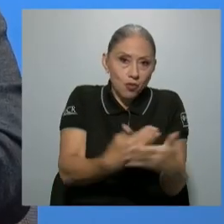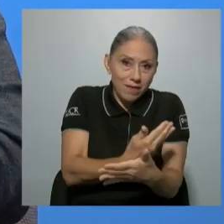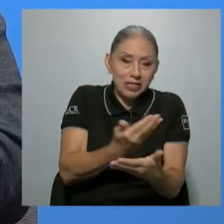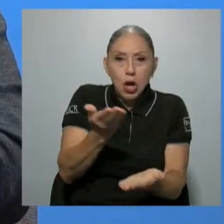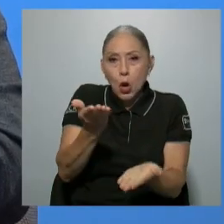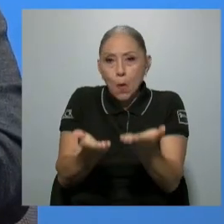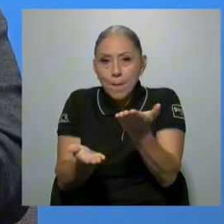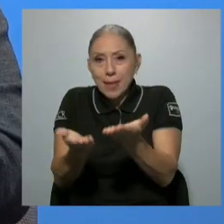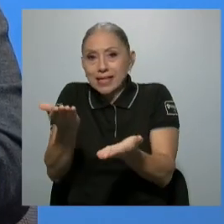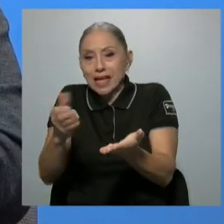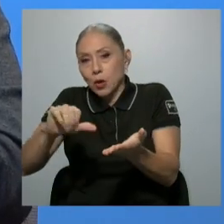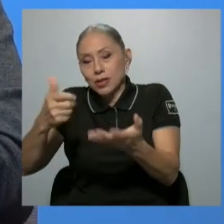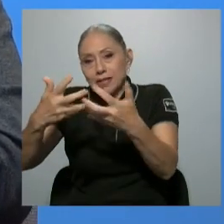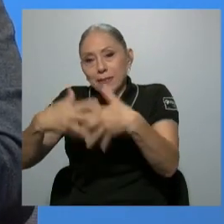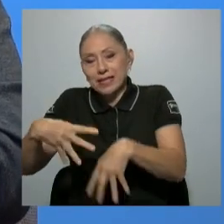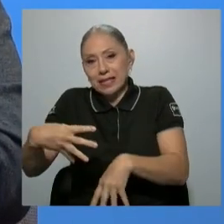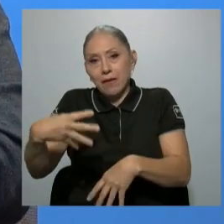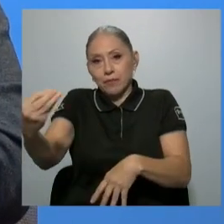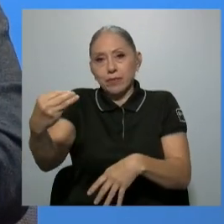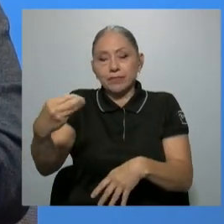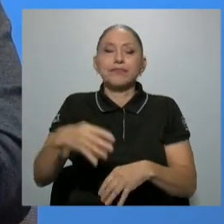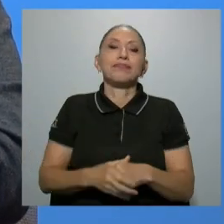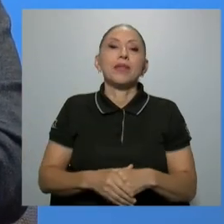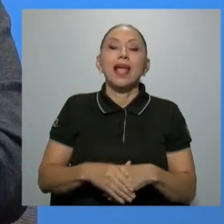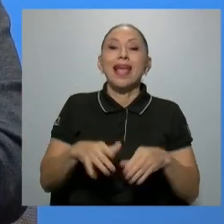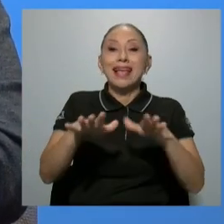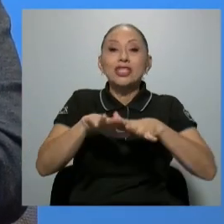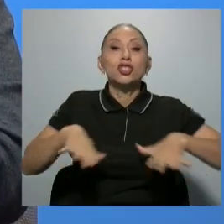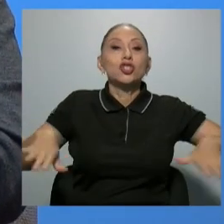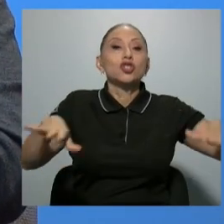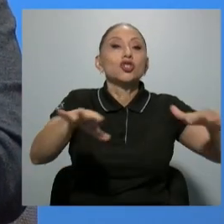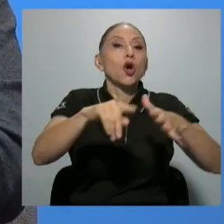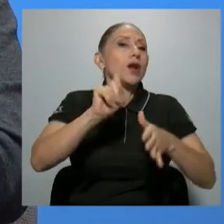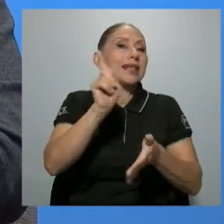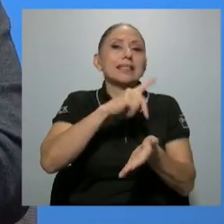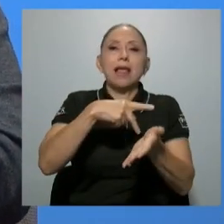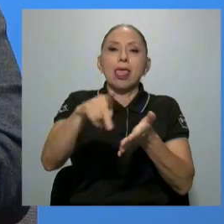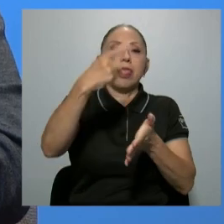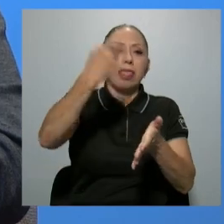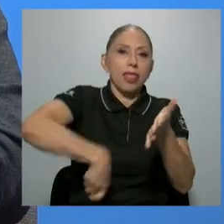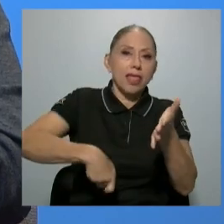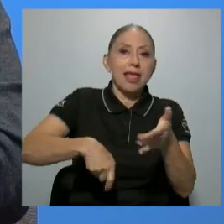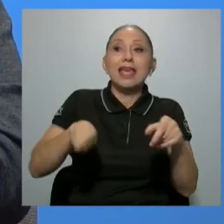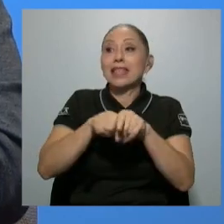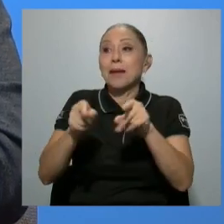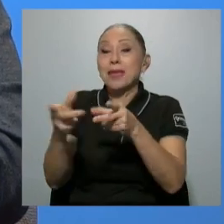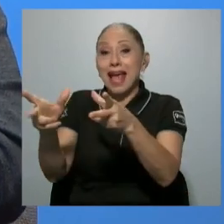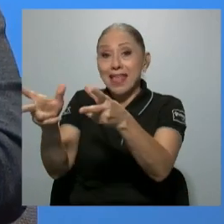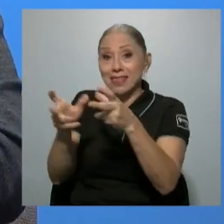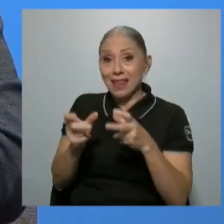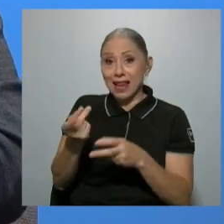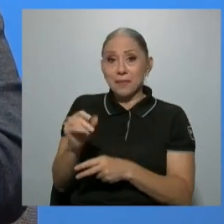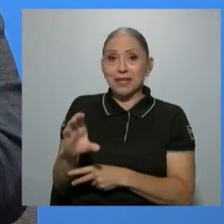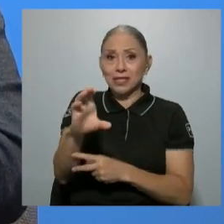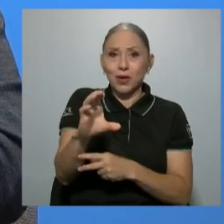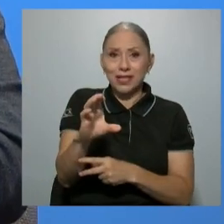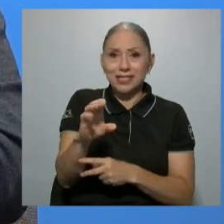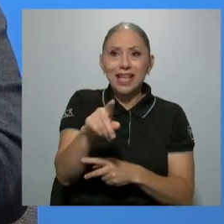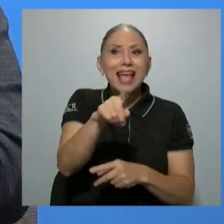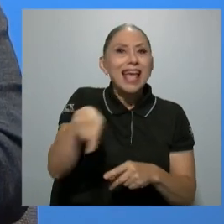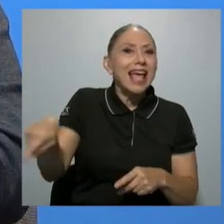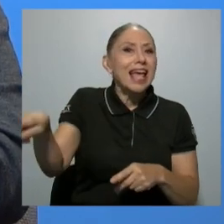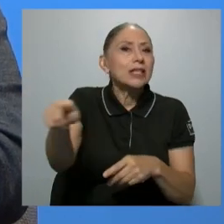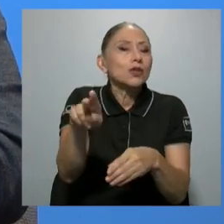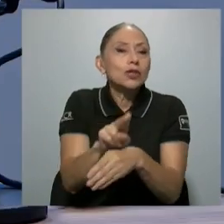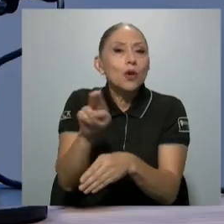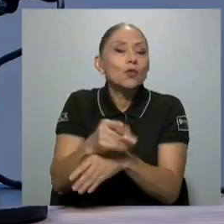muy importante. El tema de las zonas francas y de la atracción de inversiones es uno de esos temas que diferentes sectores usan para polarizar, ¿verdad? Tanto